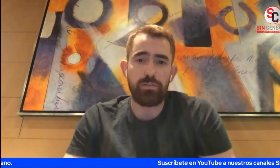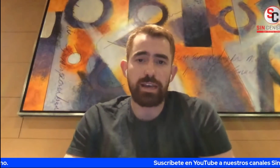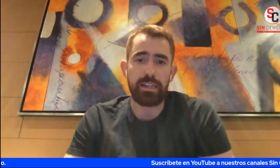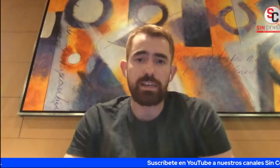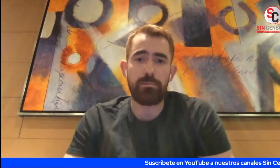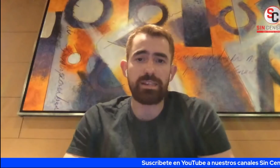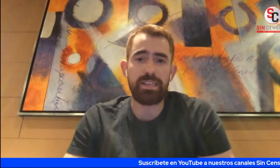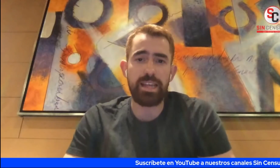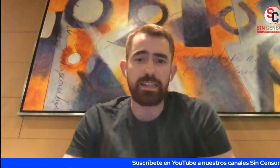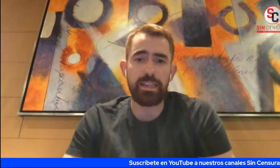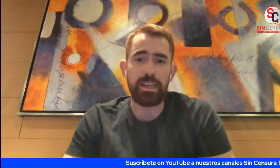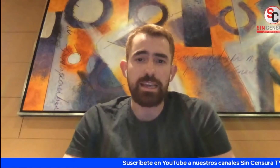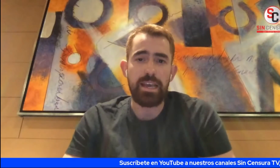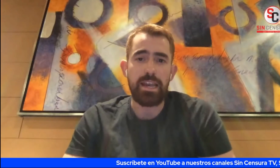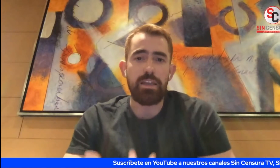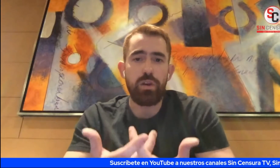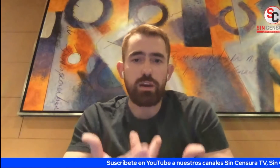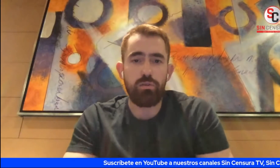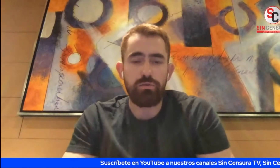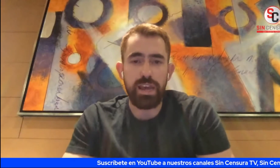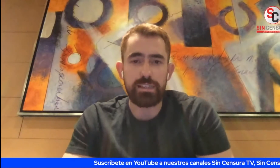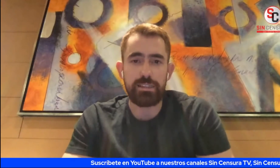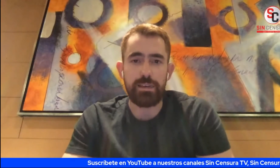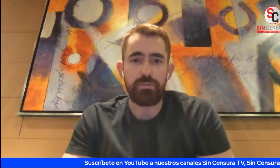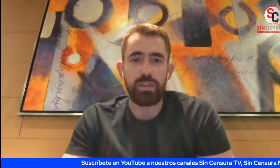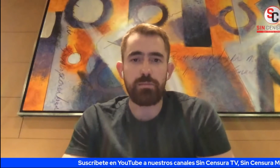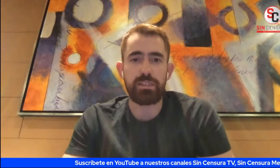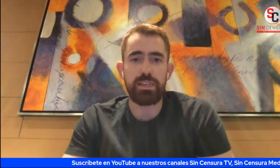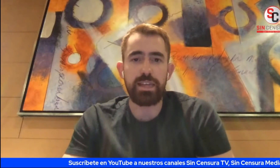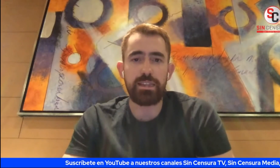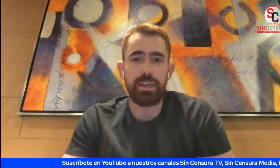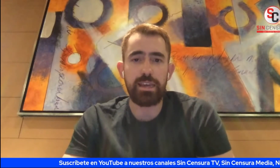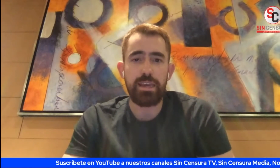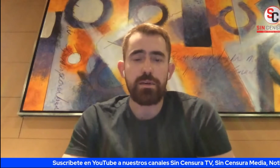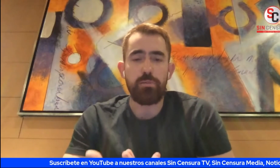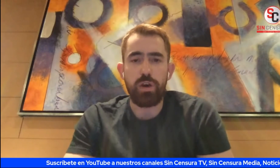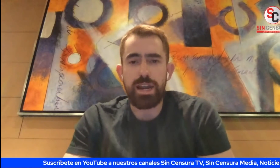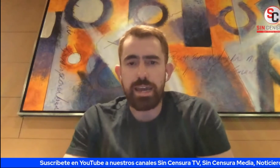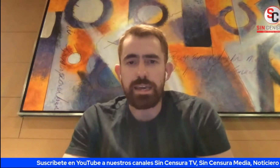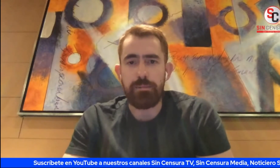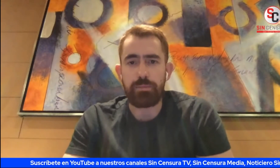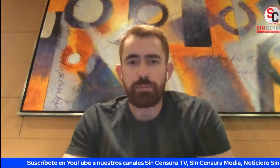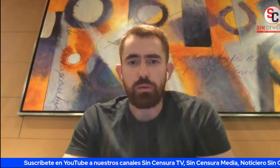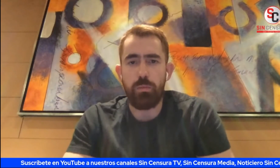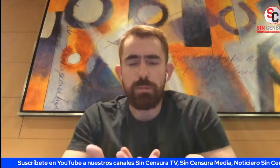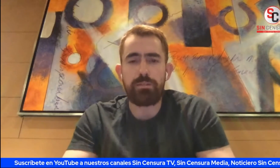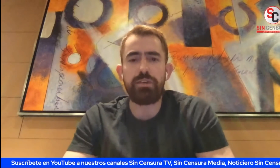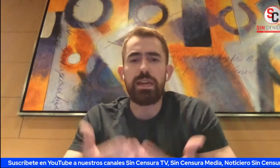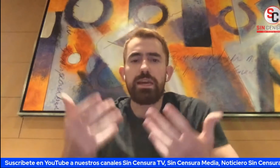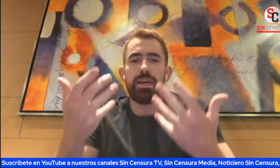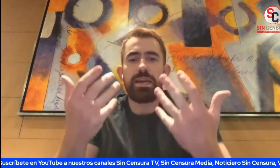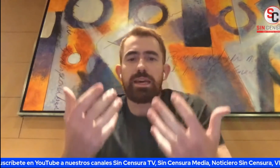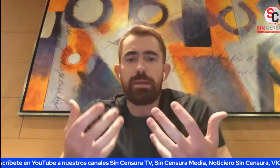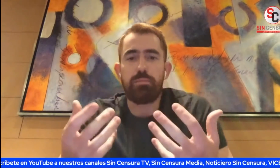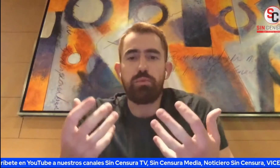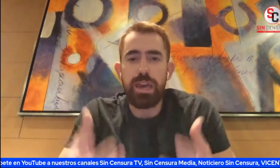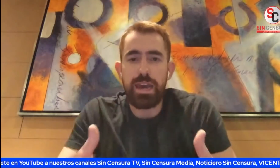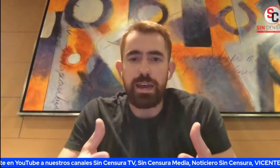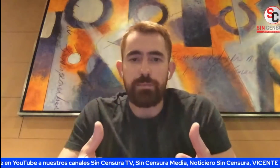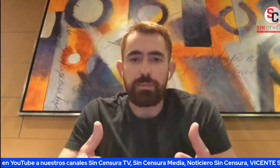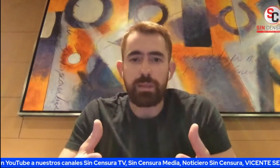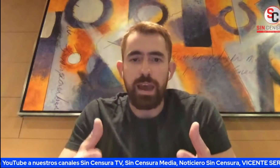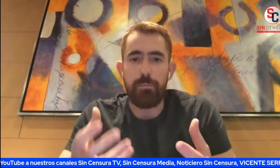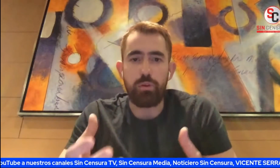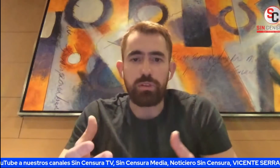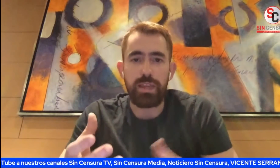ministra Ríos Farjat, si el presidente le dio la confianza, si el presidente vio en ella un perfil que